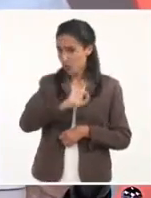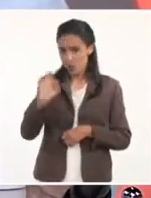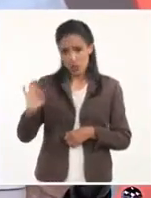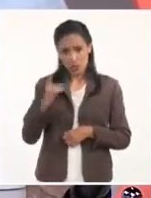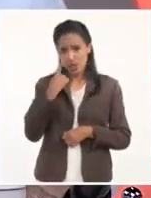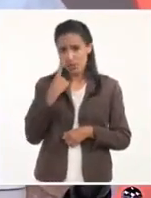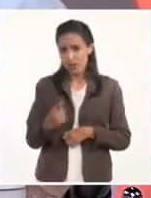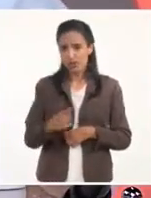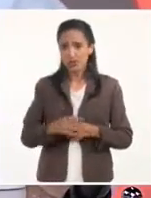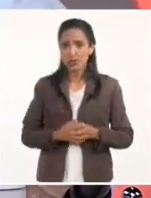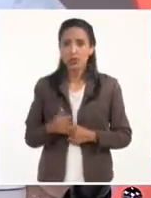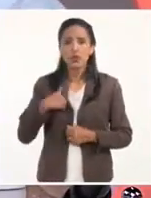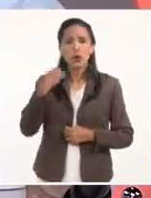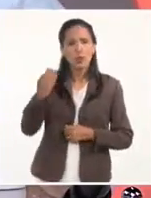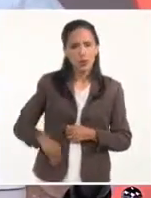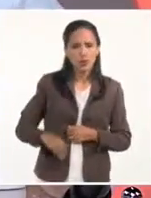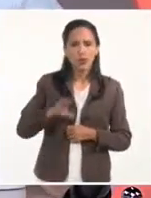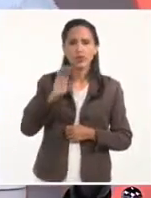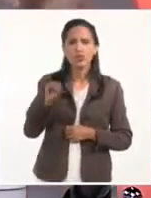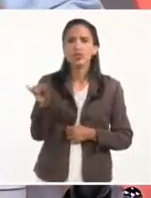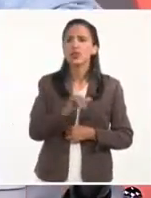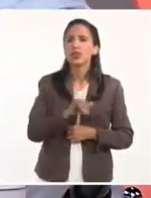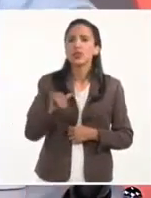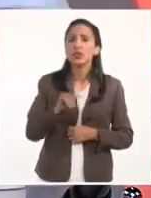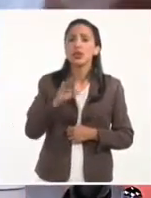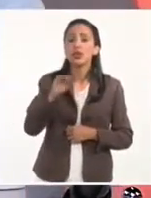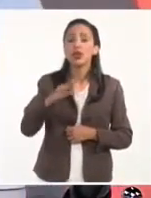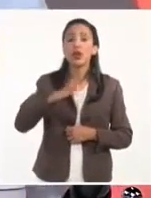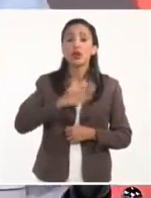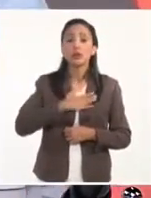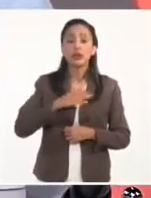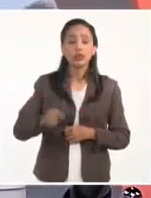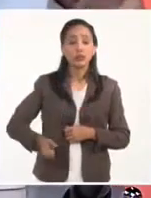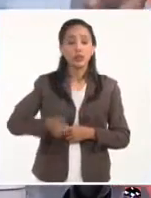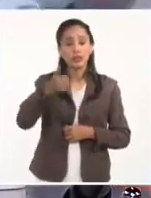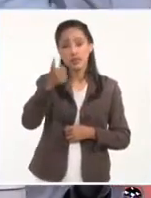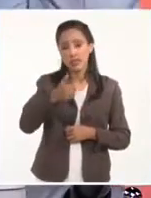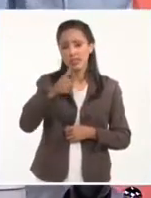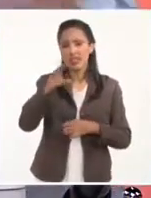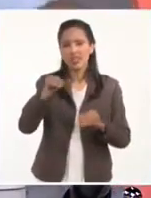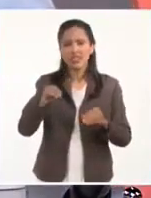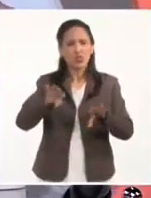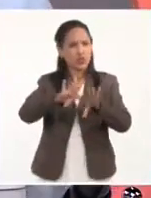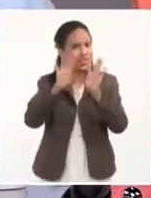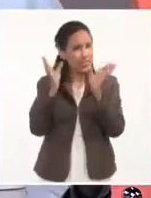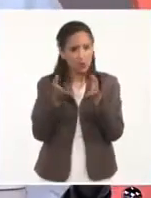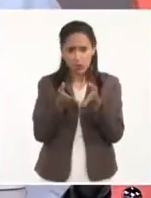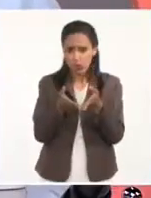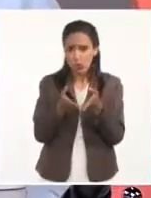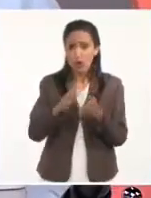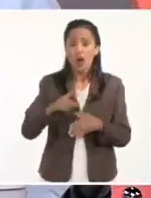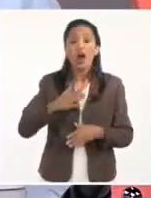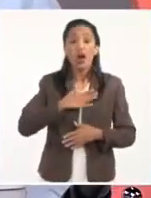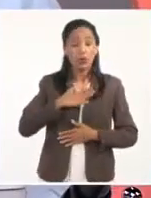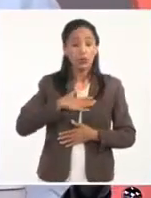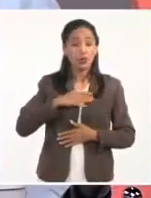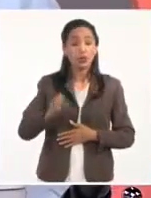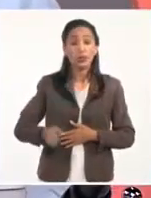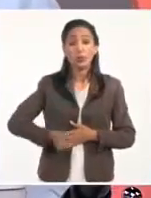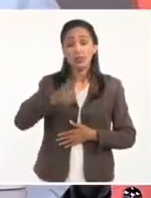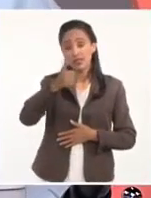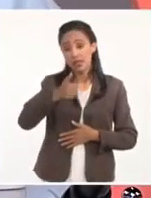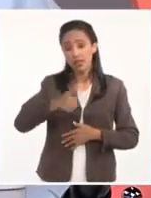aprovecho para decir que han acusado también a nuestro presidente que los ha gustado de todo por supuesto la en la ncaa ayuda arriba a ese hombre que